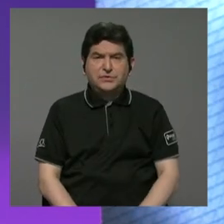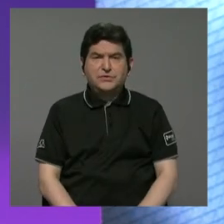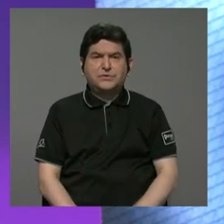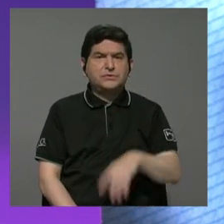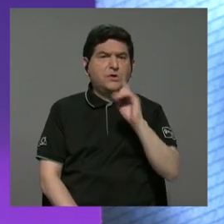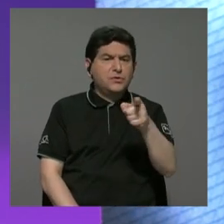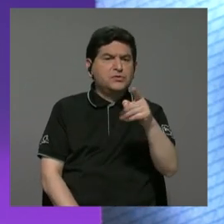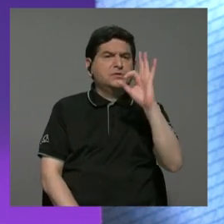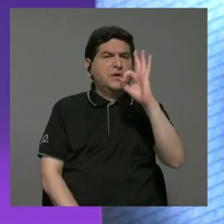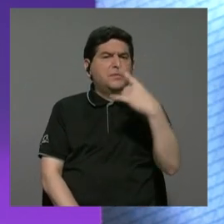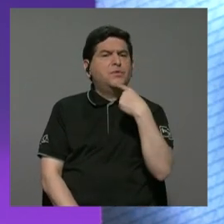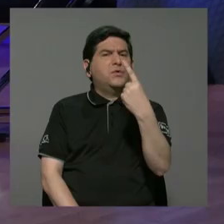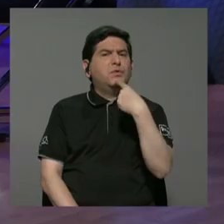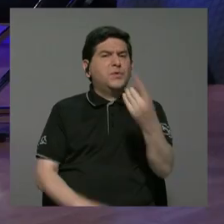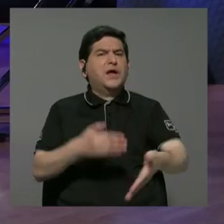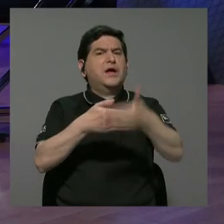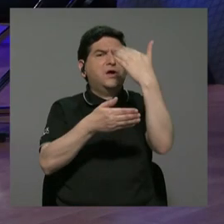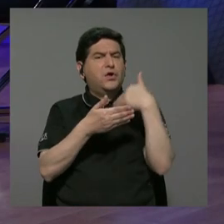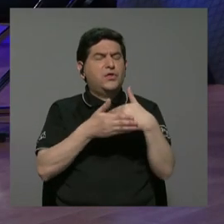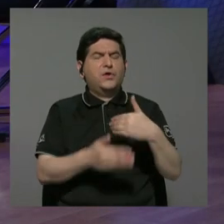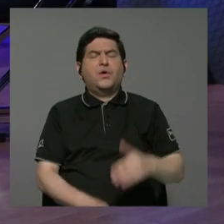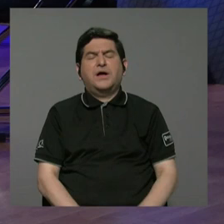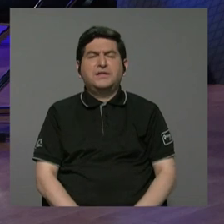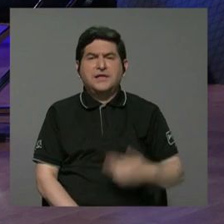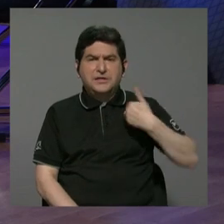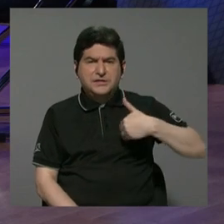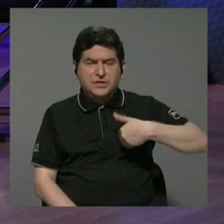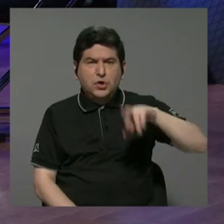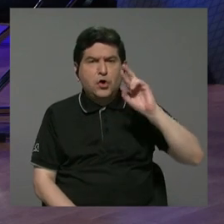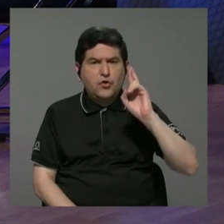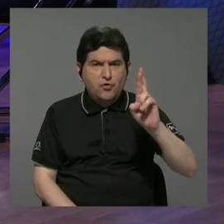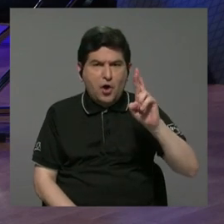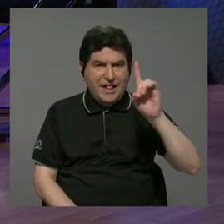bien lo mencionaba, don Ronald, hace un momento,